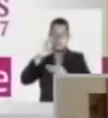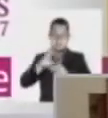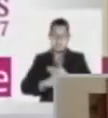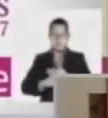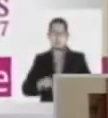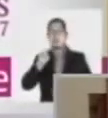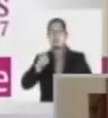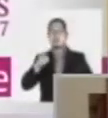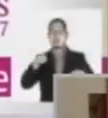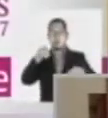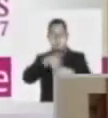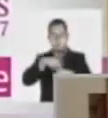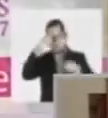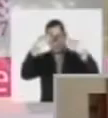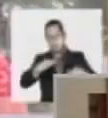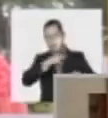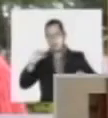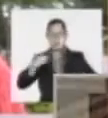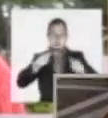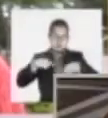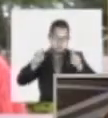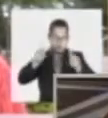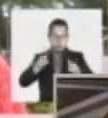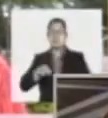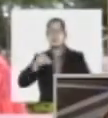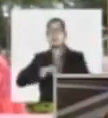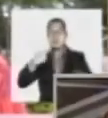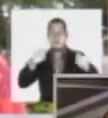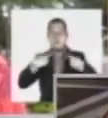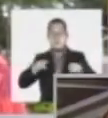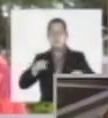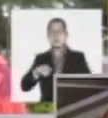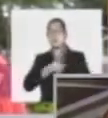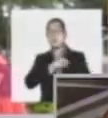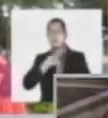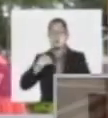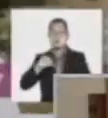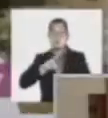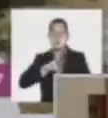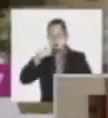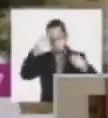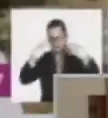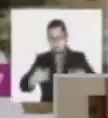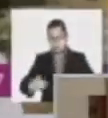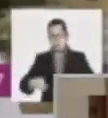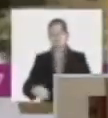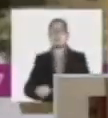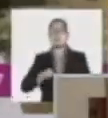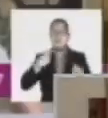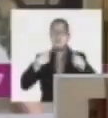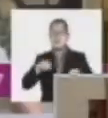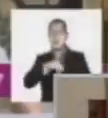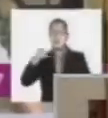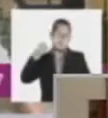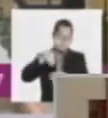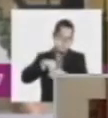van a ser abogados cuál es la repercusión de sus acciones dentro de la profesión.